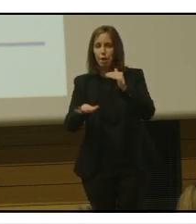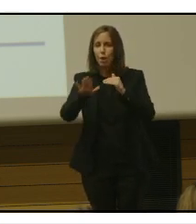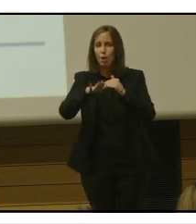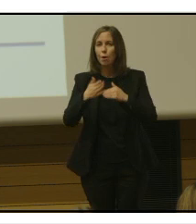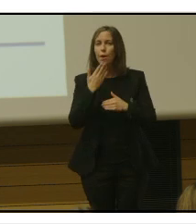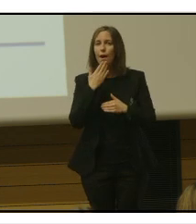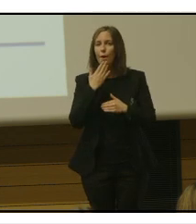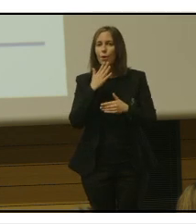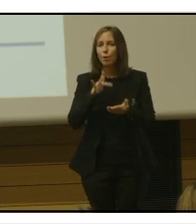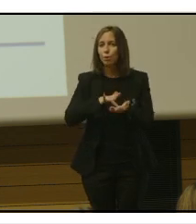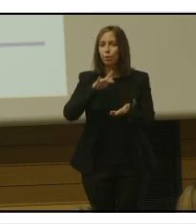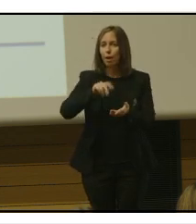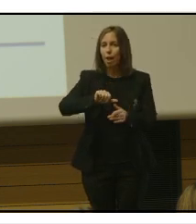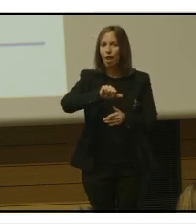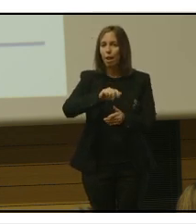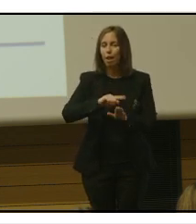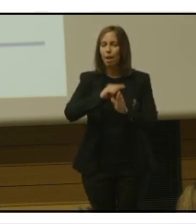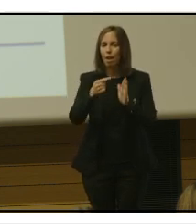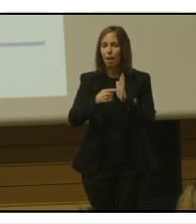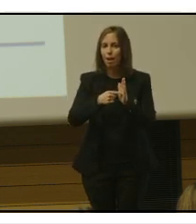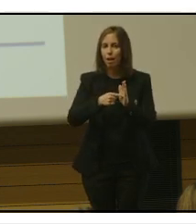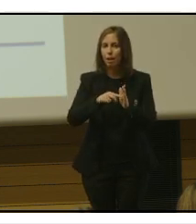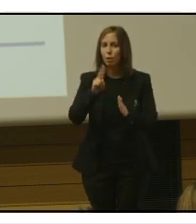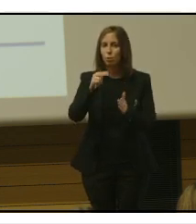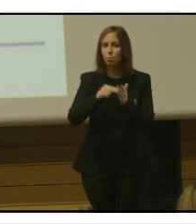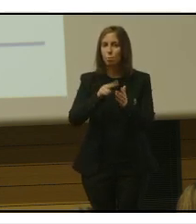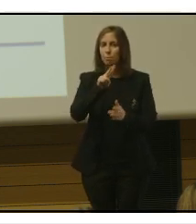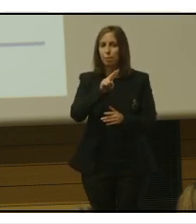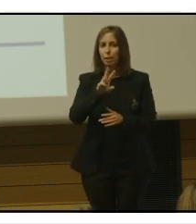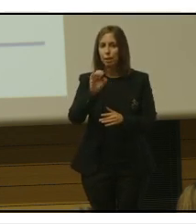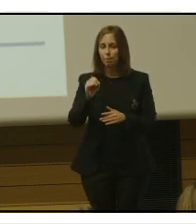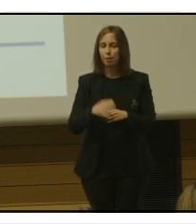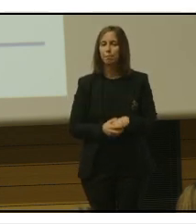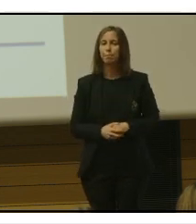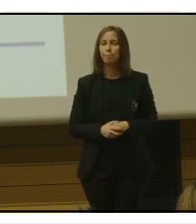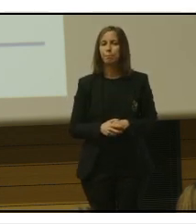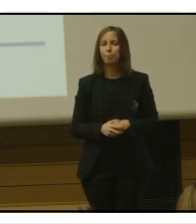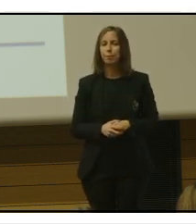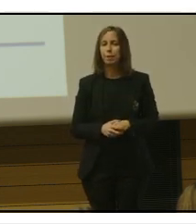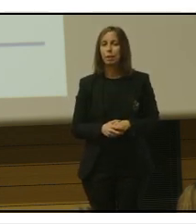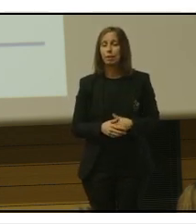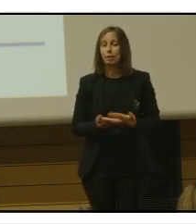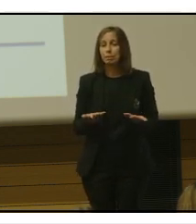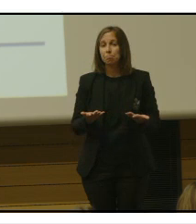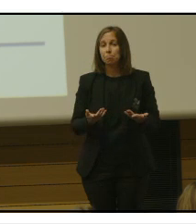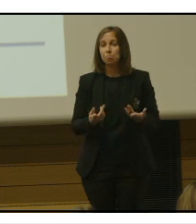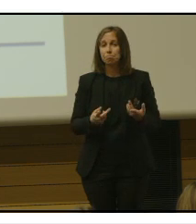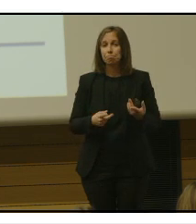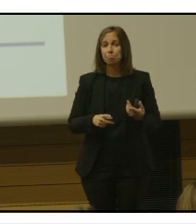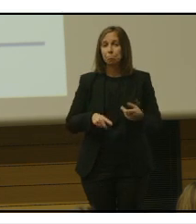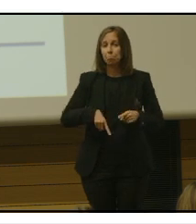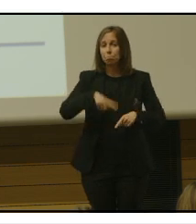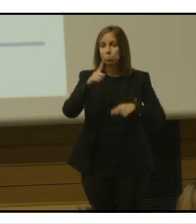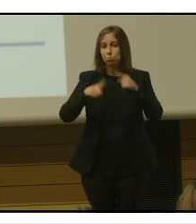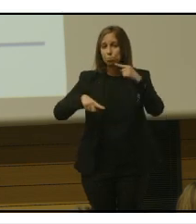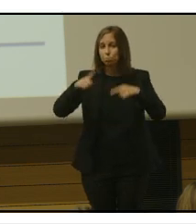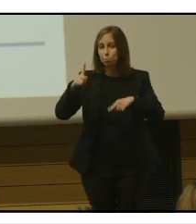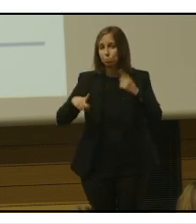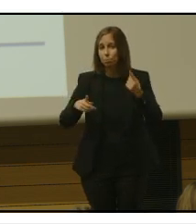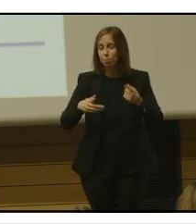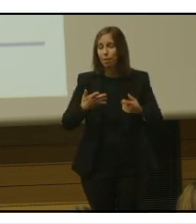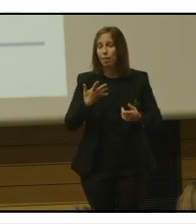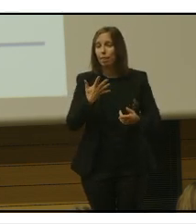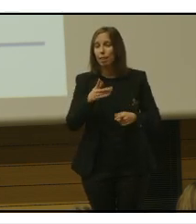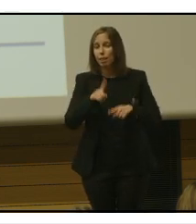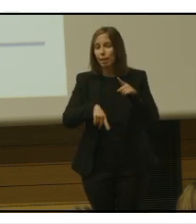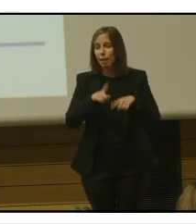de ocio cuando se aprobó la legislación del año 2010. Es cierto que hay mucha variabilidad en cuanto a la prevalencia de exposición